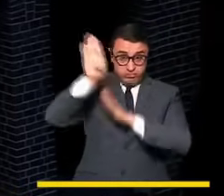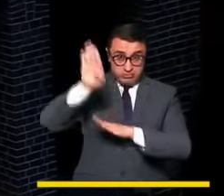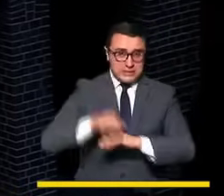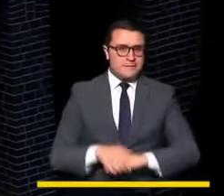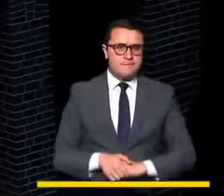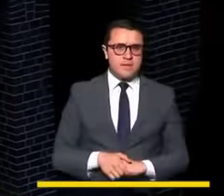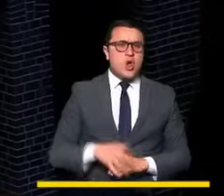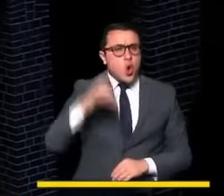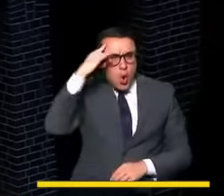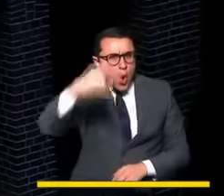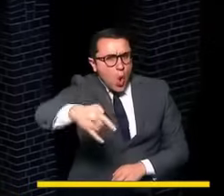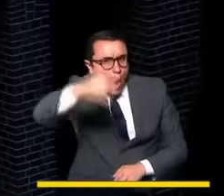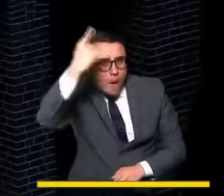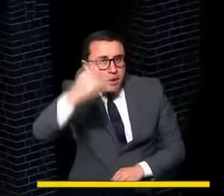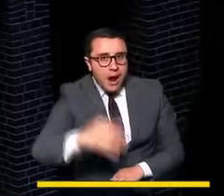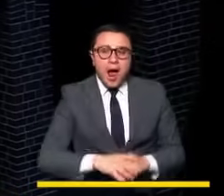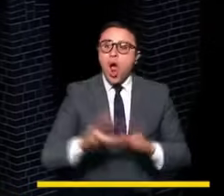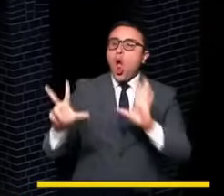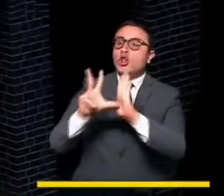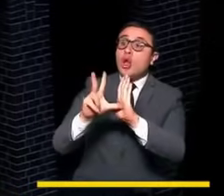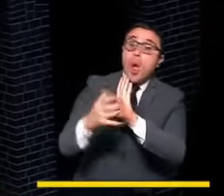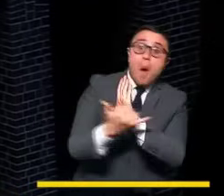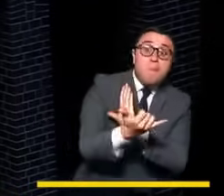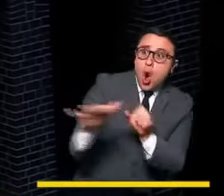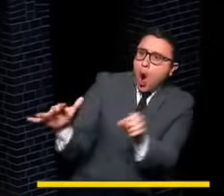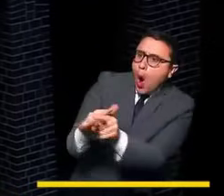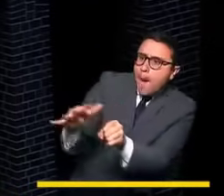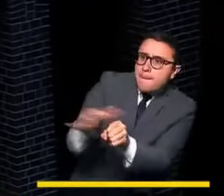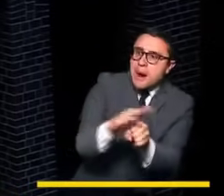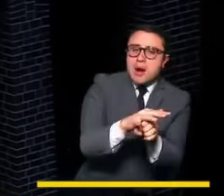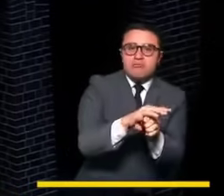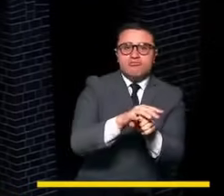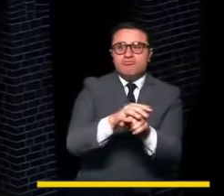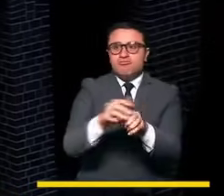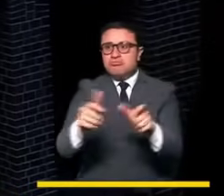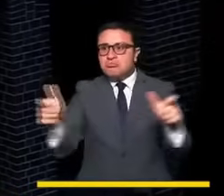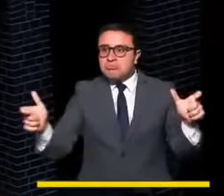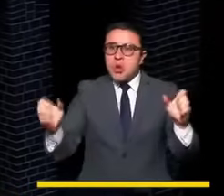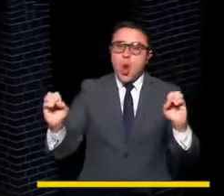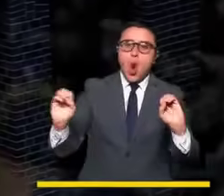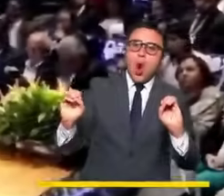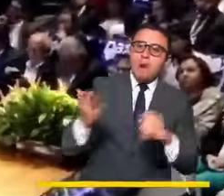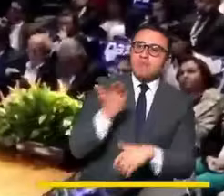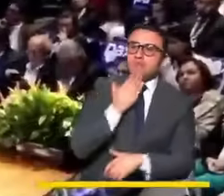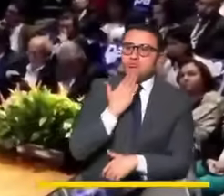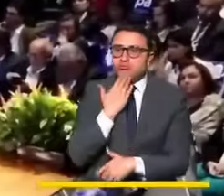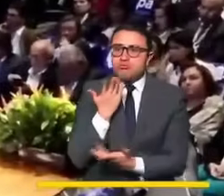¿Por qué baja el turismo interno? Indudablemente son variables económicas internas.